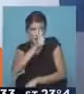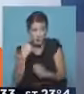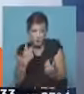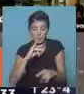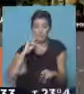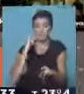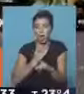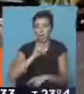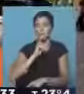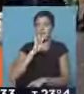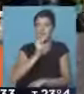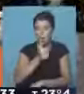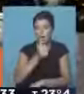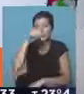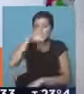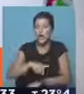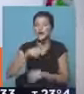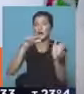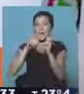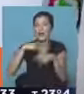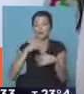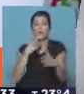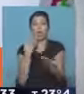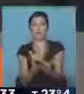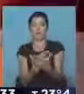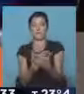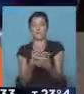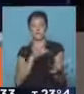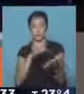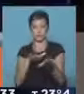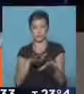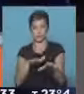aún no se recupera del joc de este resultado